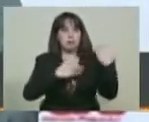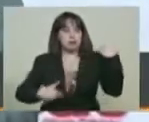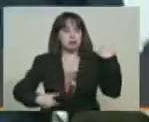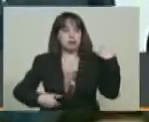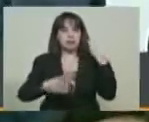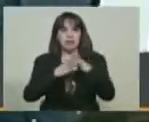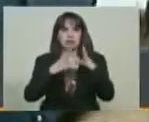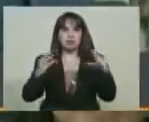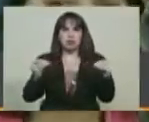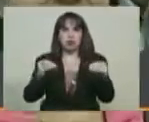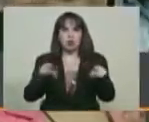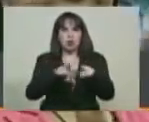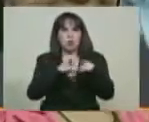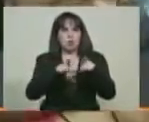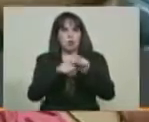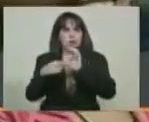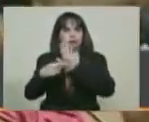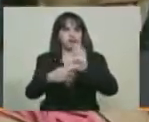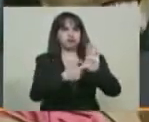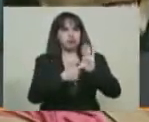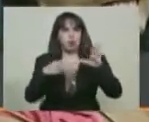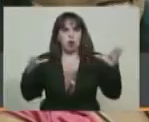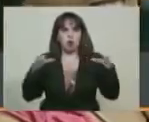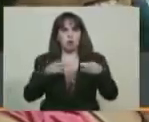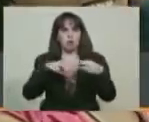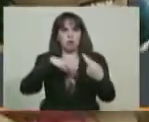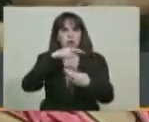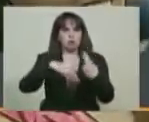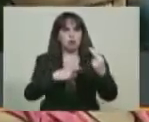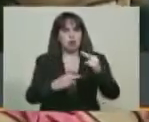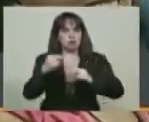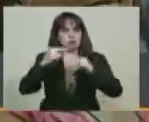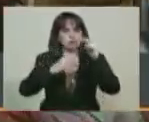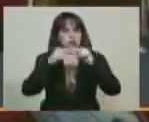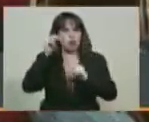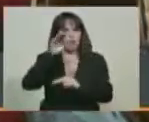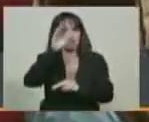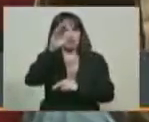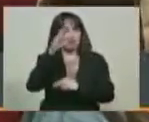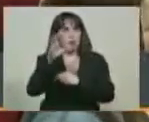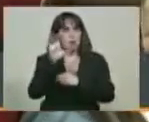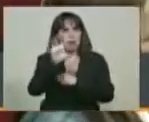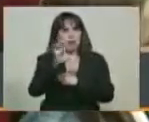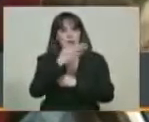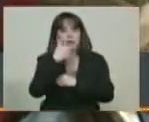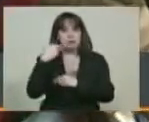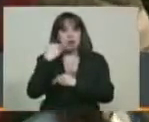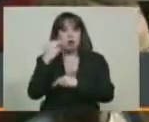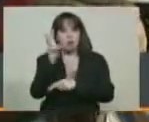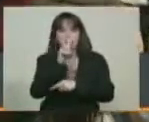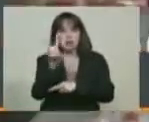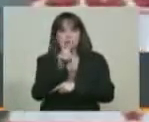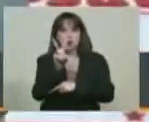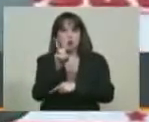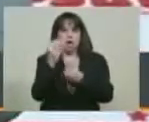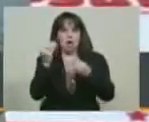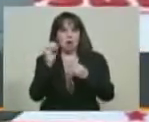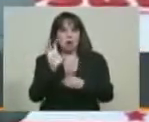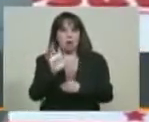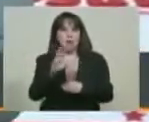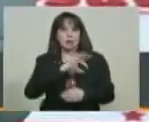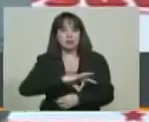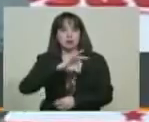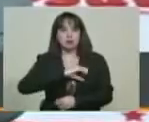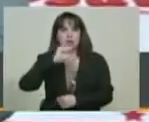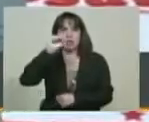esta vanguardia revolucionaria que construirá país, que hará futuro y que logrará que Venezuela sea una patria socialista como lo